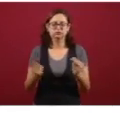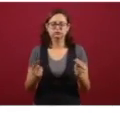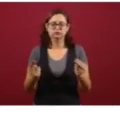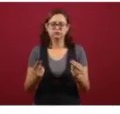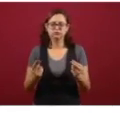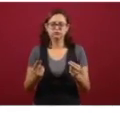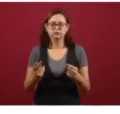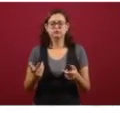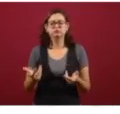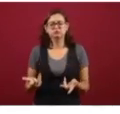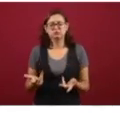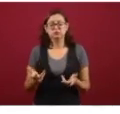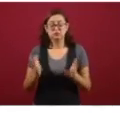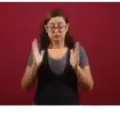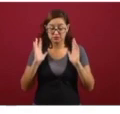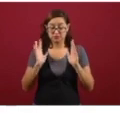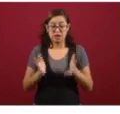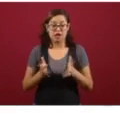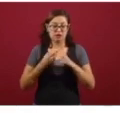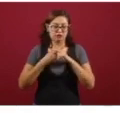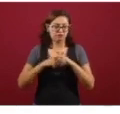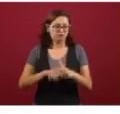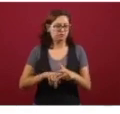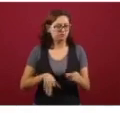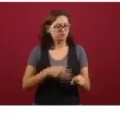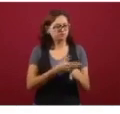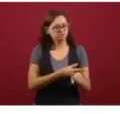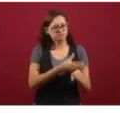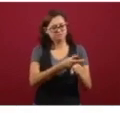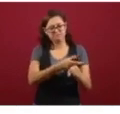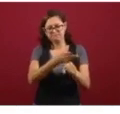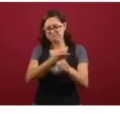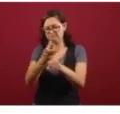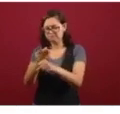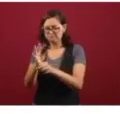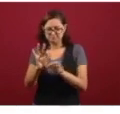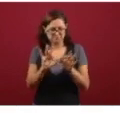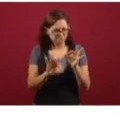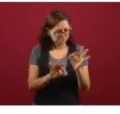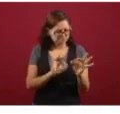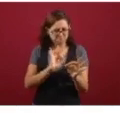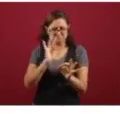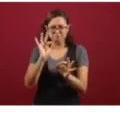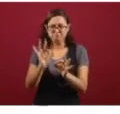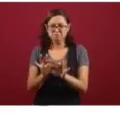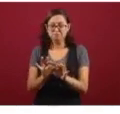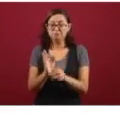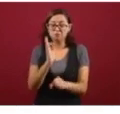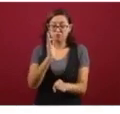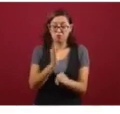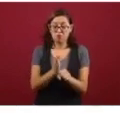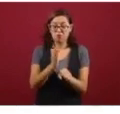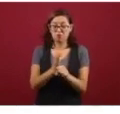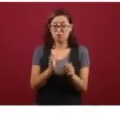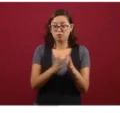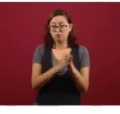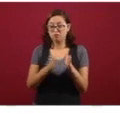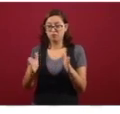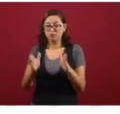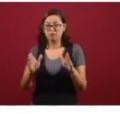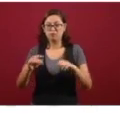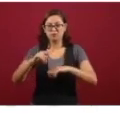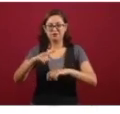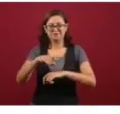Entonces, dimos todo ese mantenimiento y estamos en la ventana de verano,